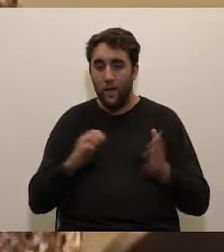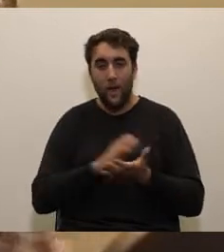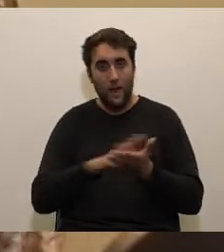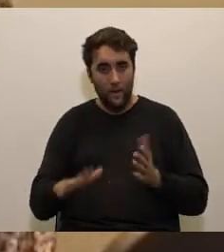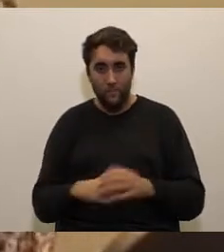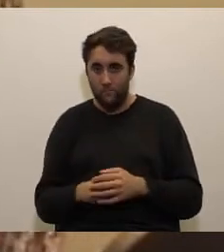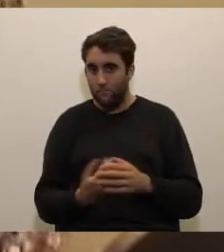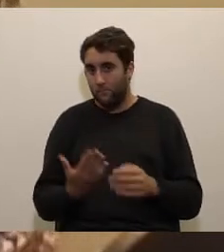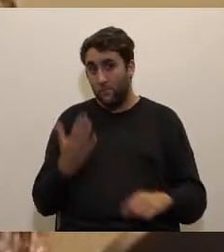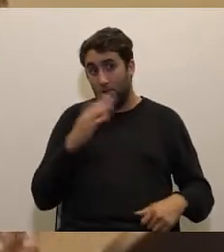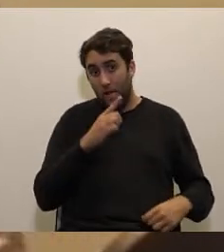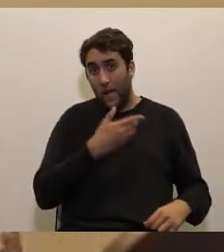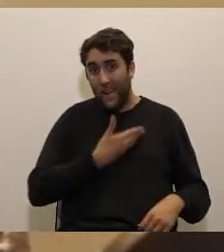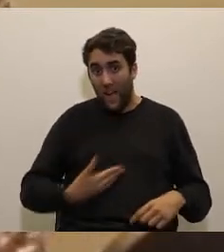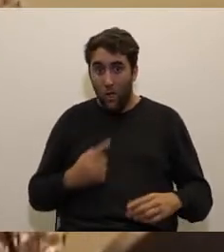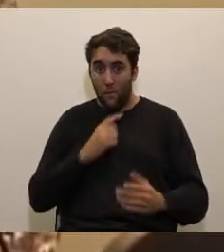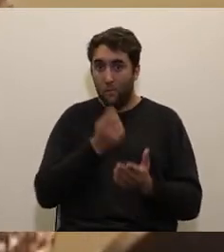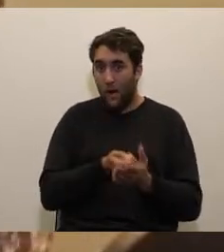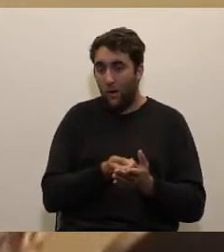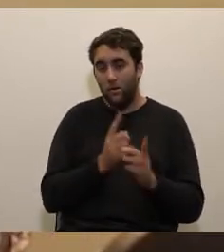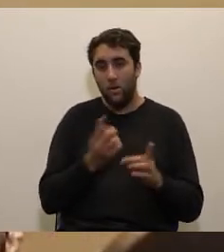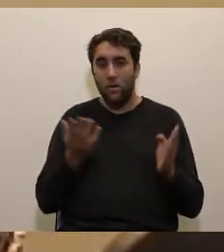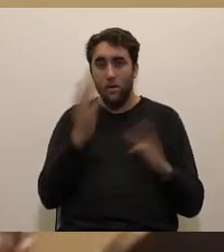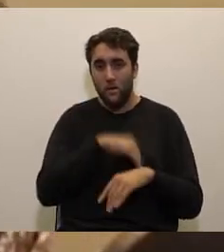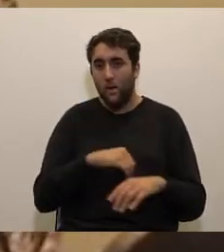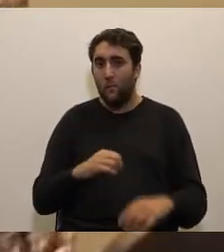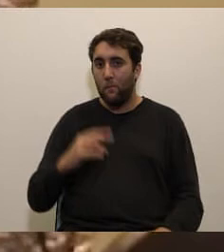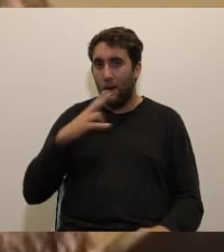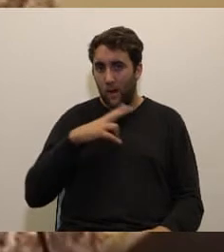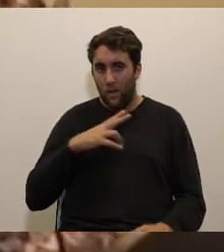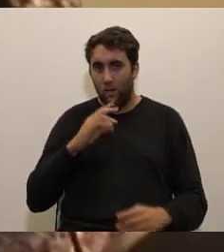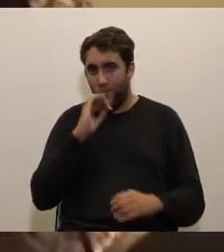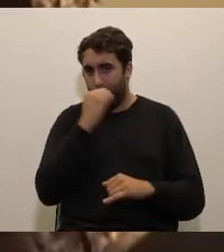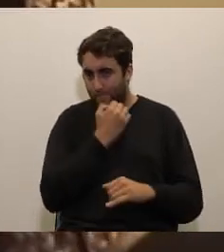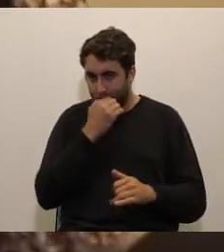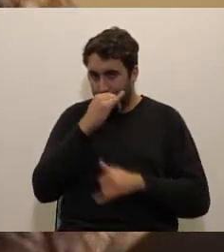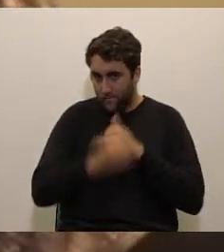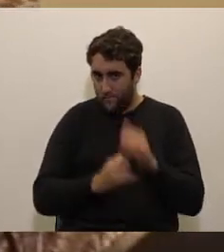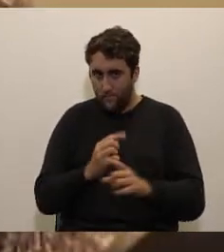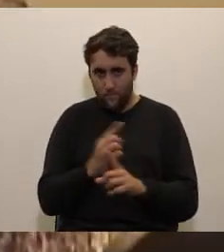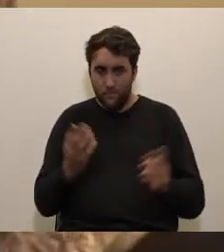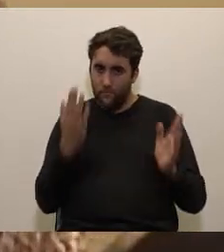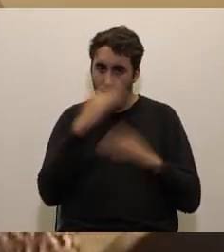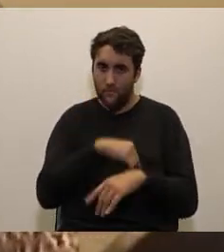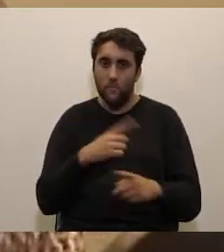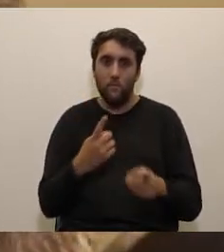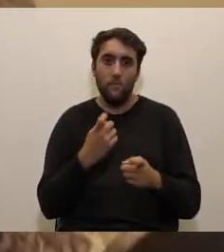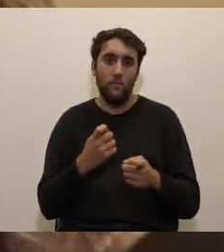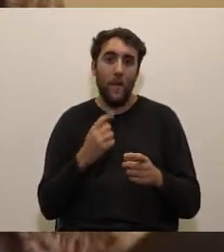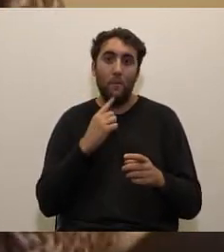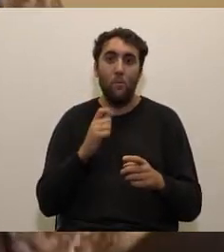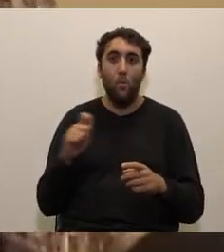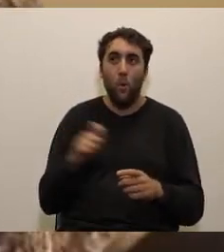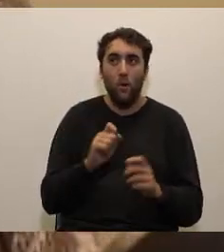¿no? No tiene que contribuir a la privatización una vez más del conocimiento y a que